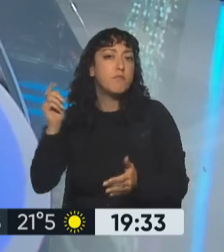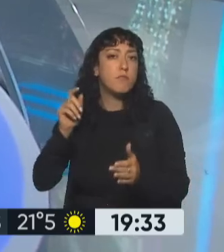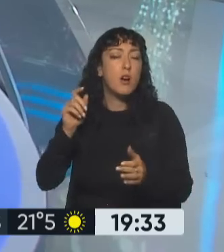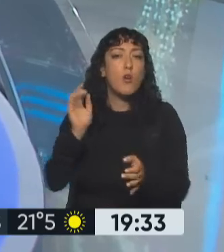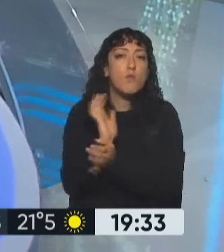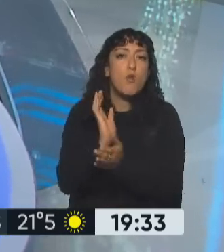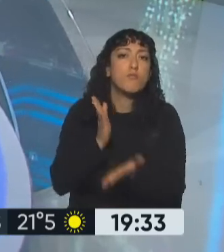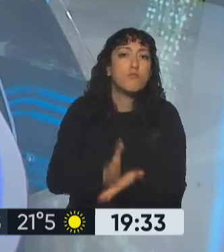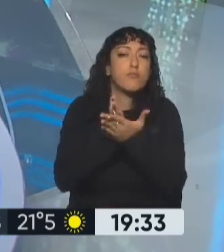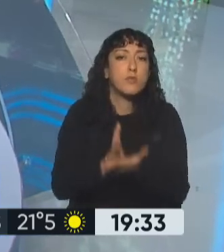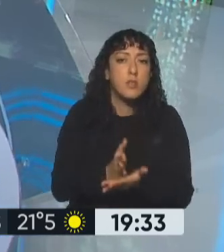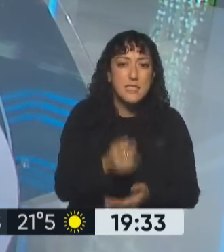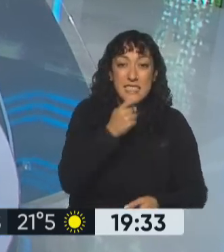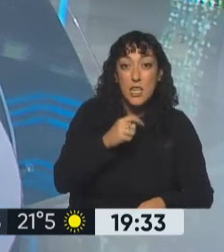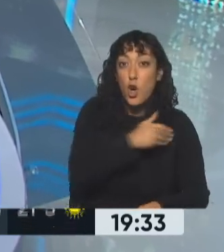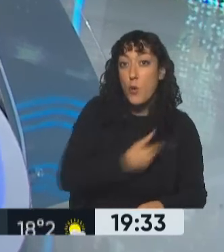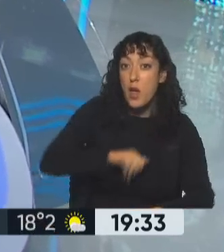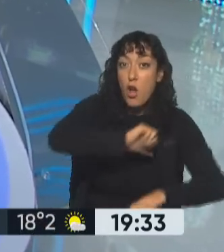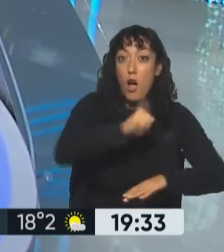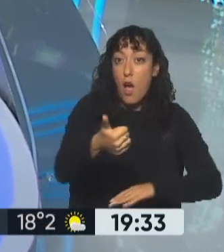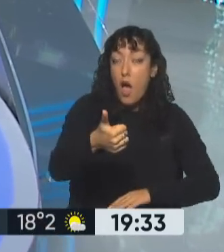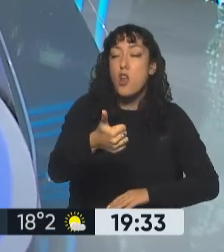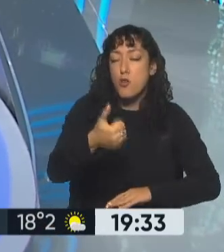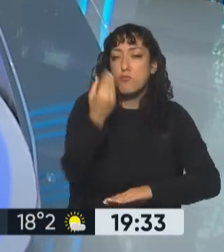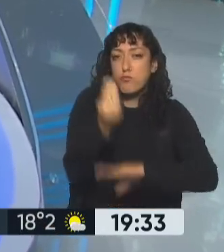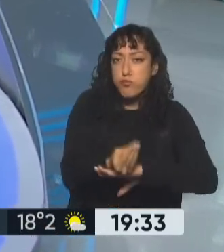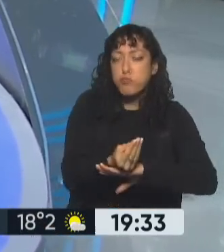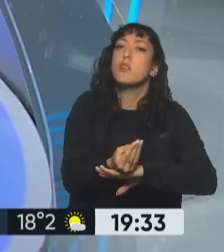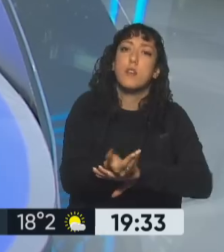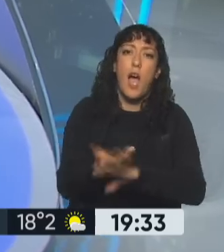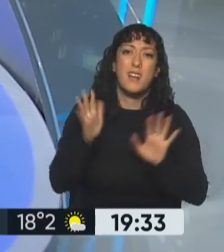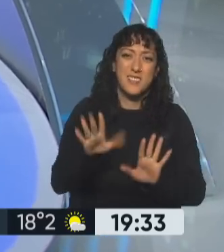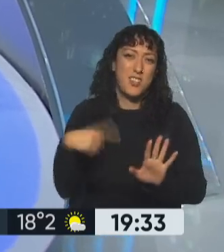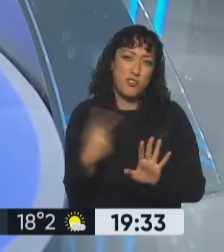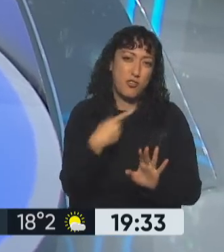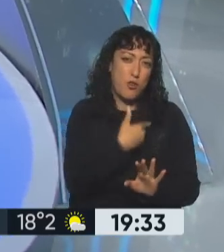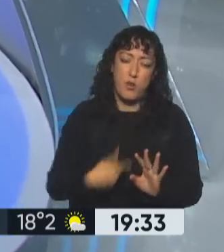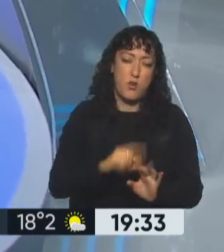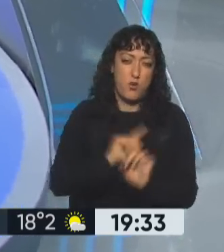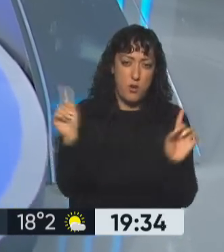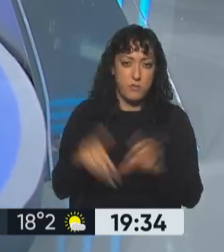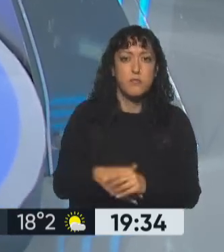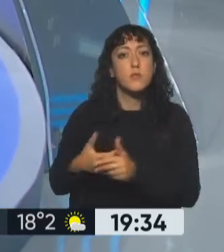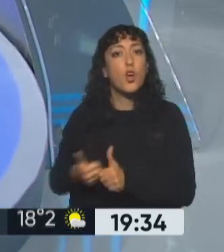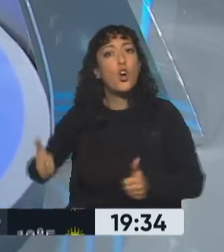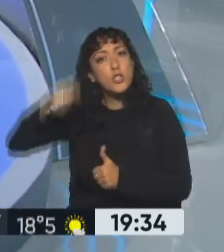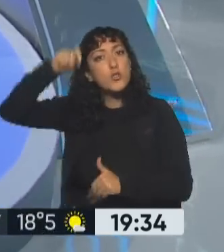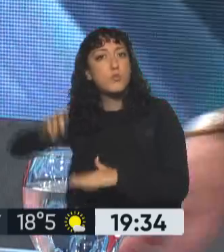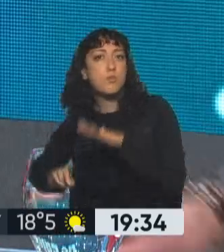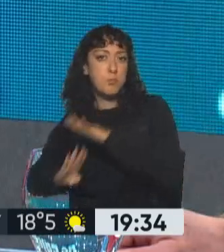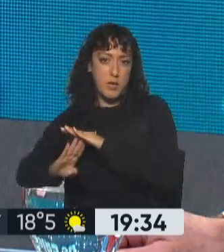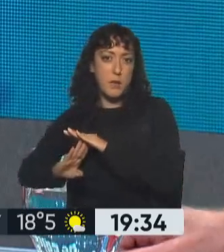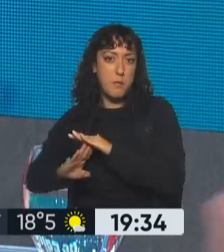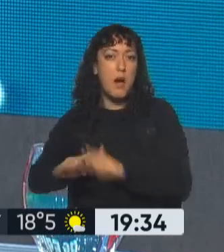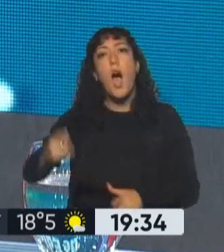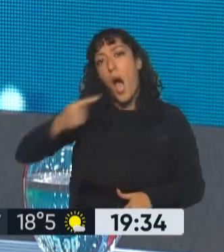no va a pasar. ¿Qué información tenés, Sofía Caram? Información de la propia Corte Suprema de Justicia, porque es interesante cómo